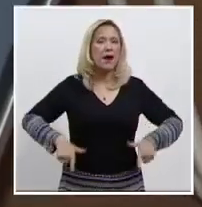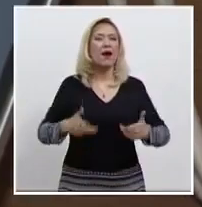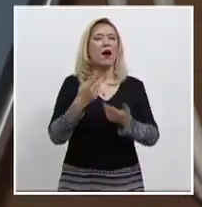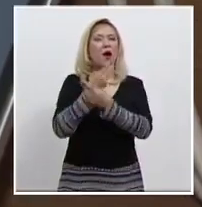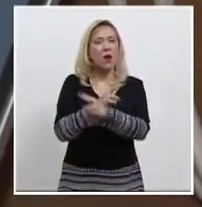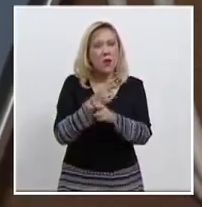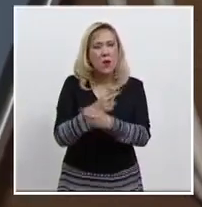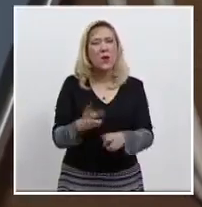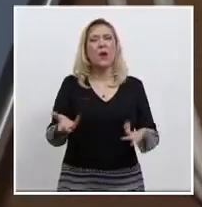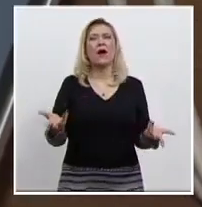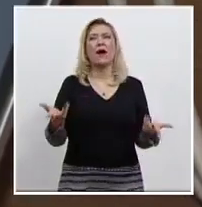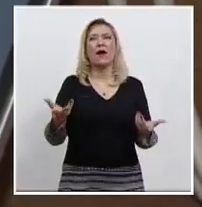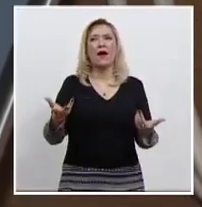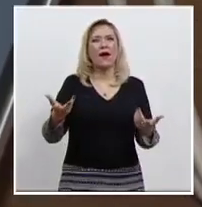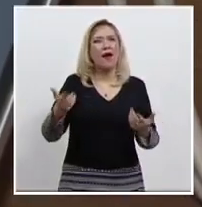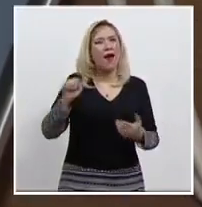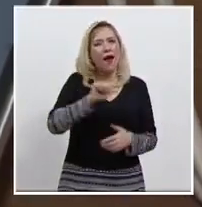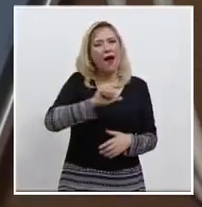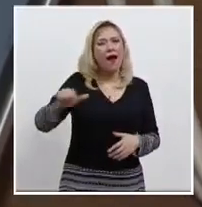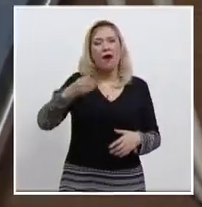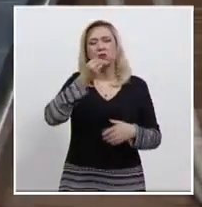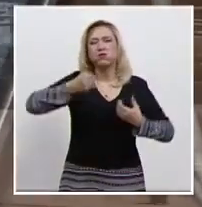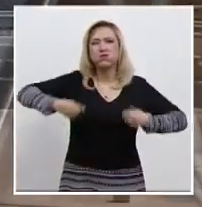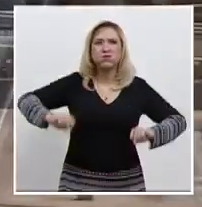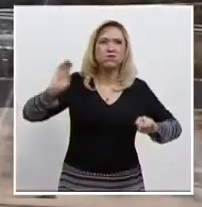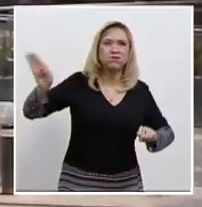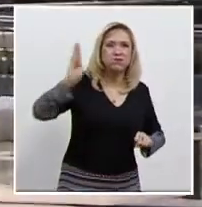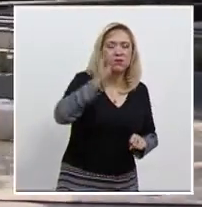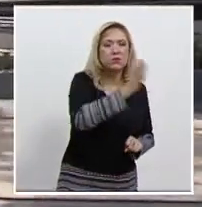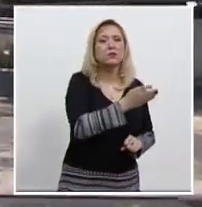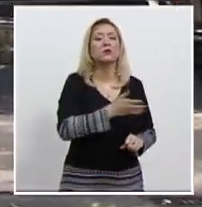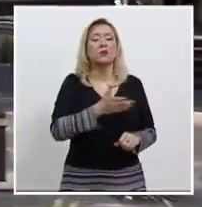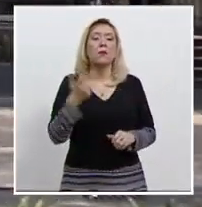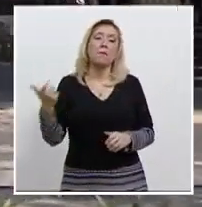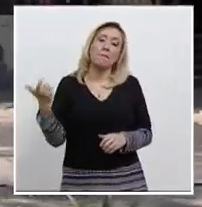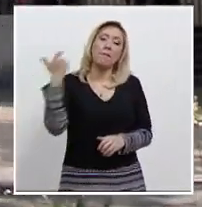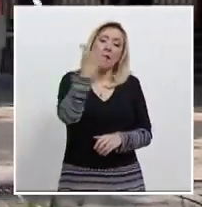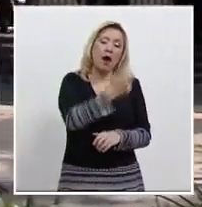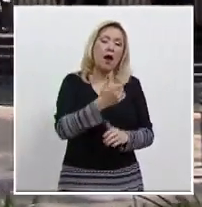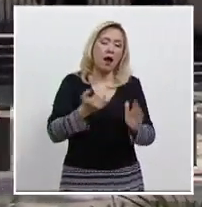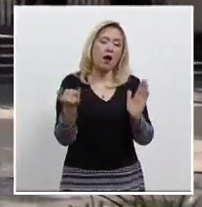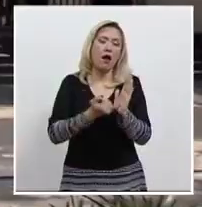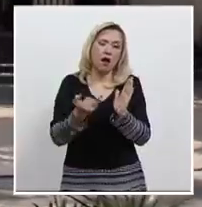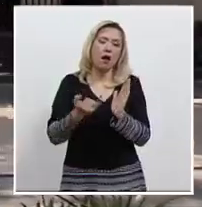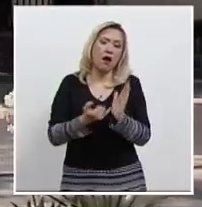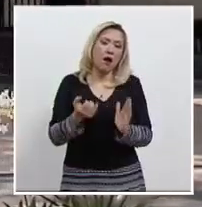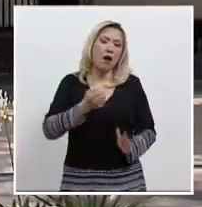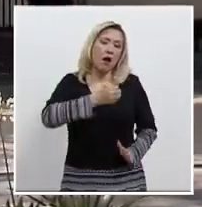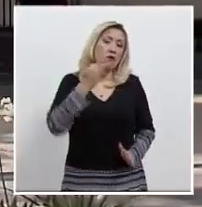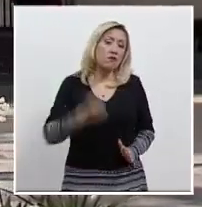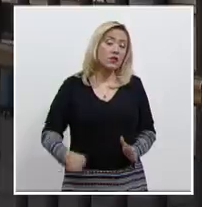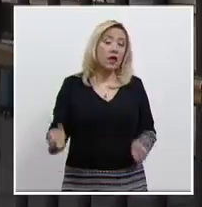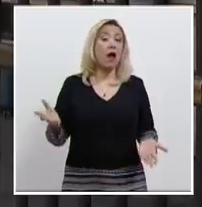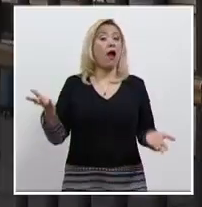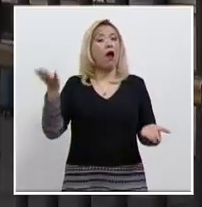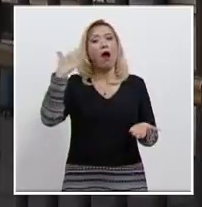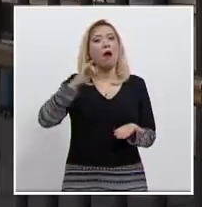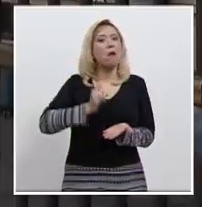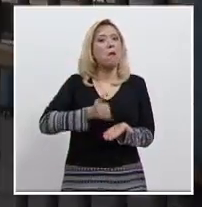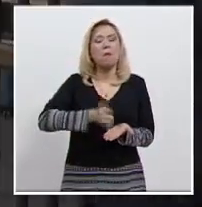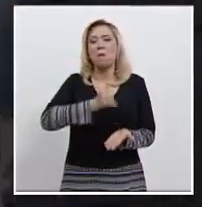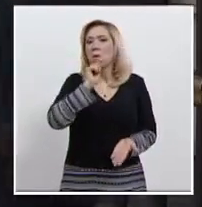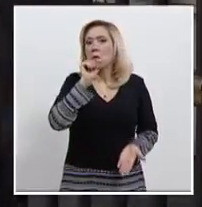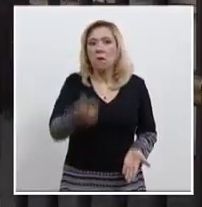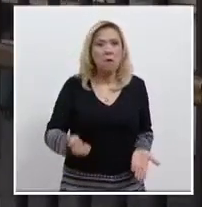de comida y viajes privados en automóvil sobre la cuota de intermediación que cobran. Dicho